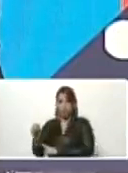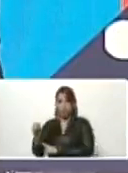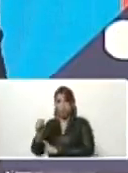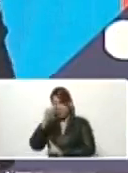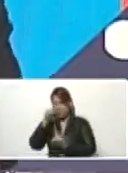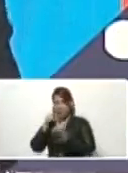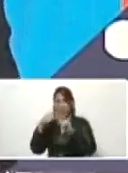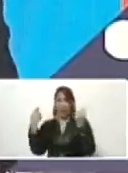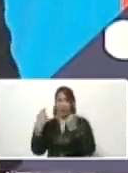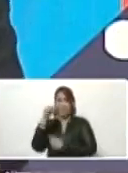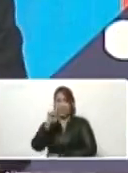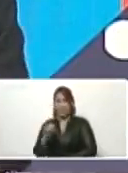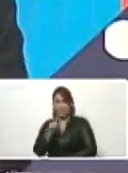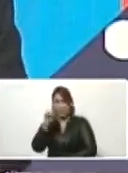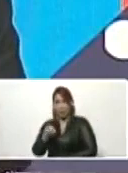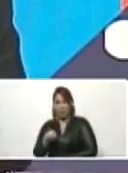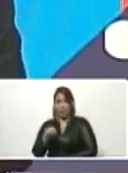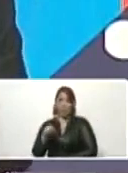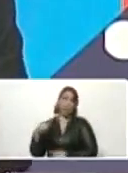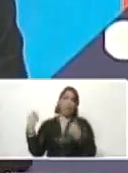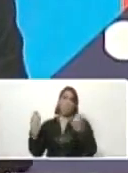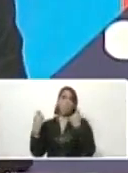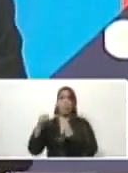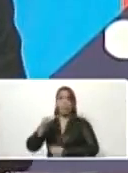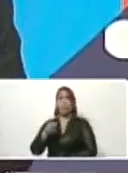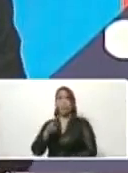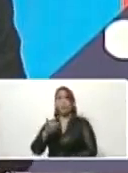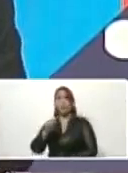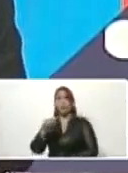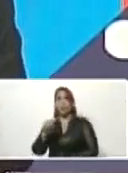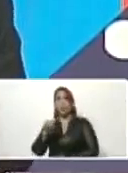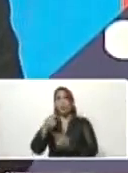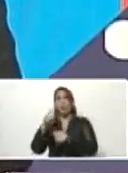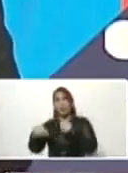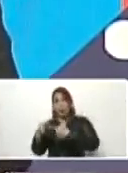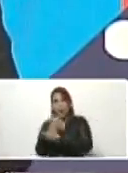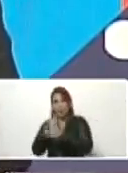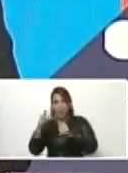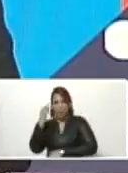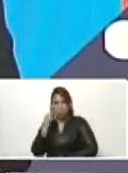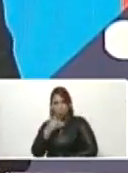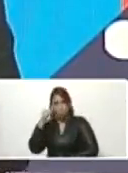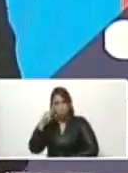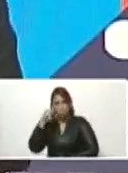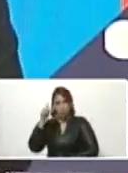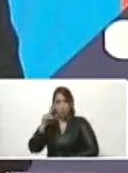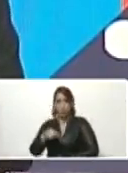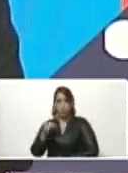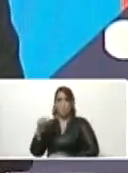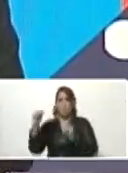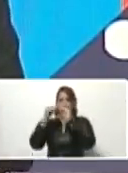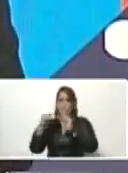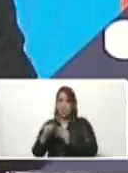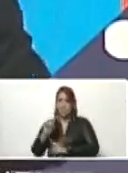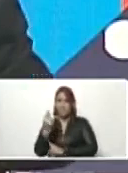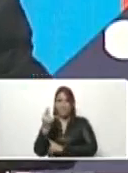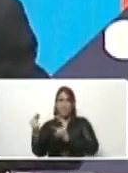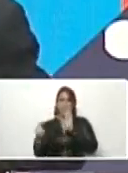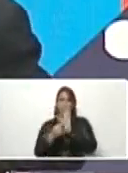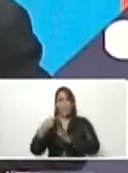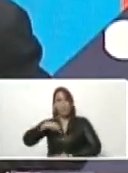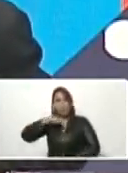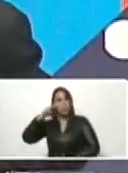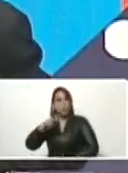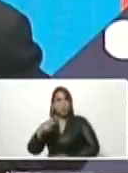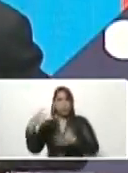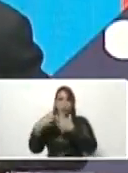del sur y la campaña de Quito que luego lidera Sucre. También se coincide que por primera vez vemos en